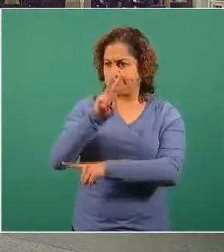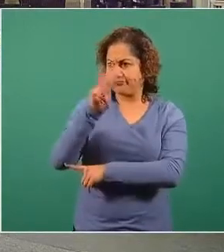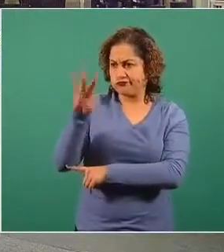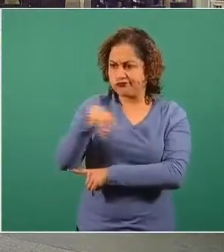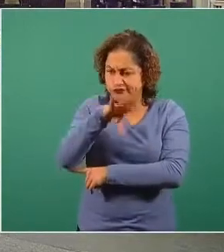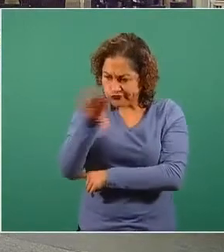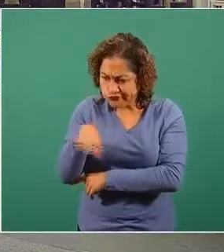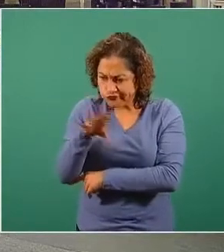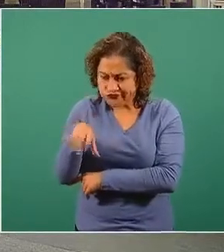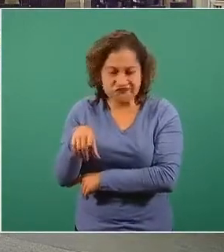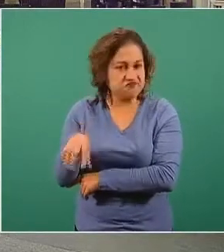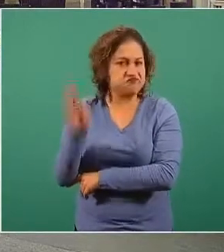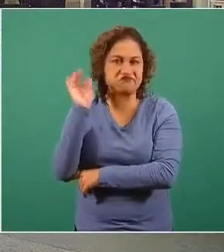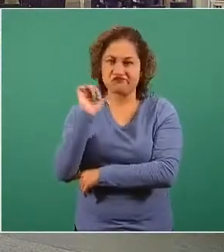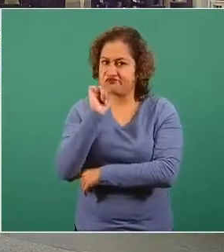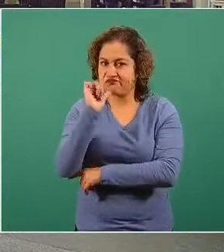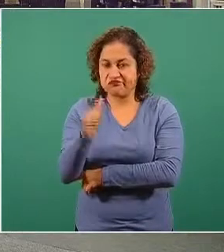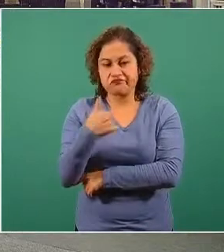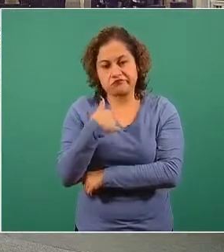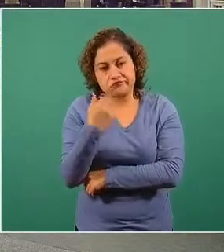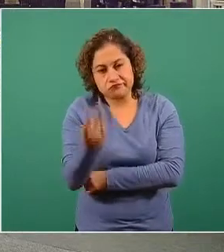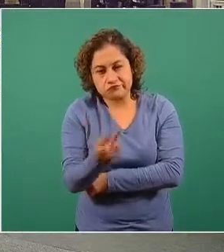si podríamos